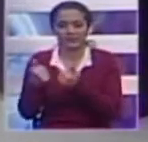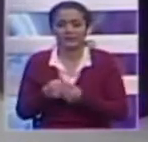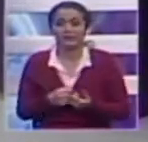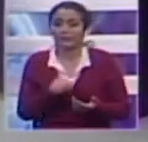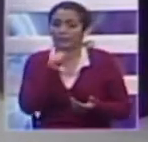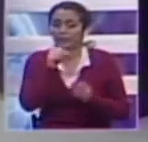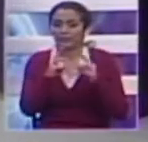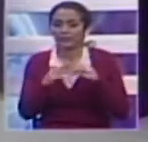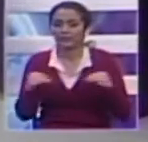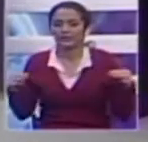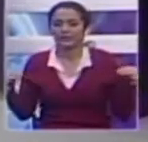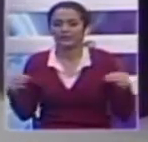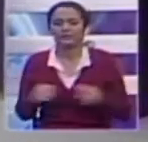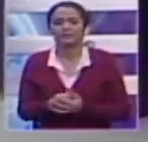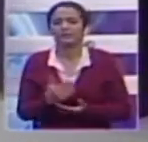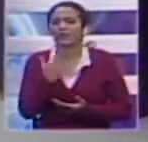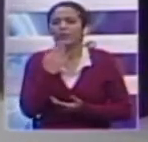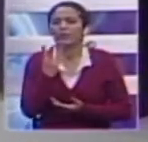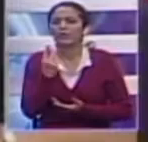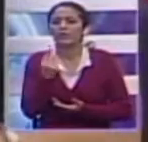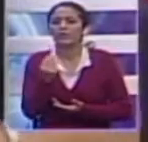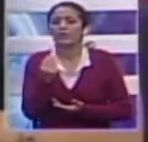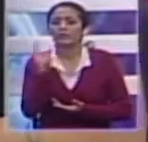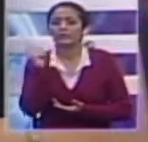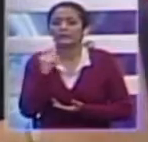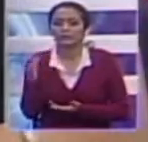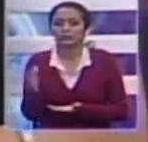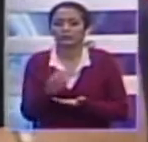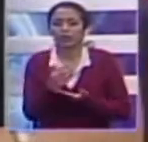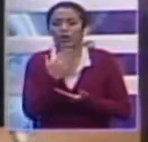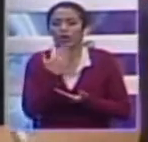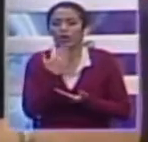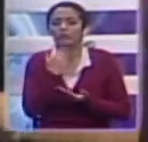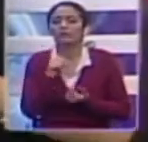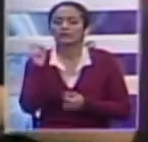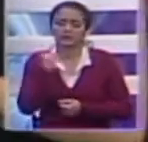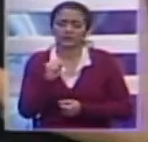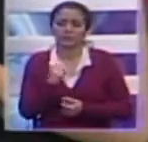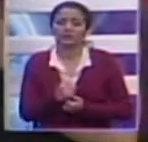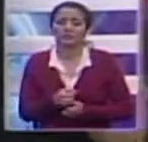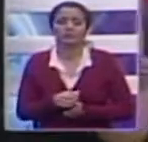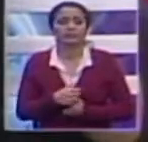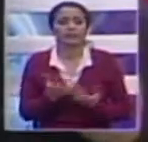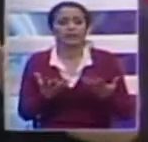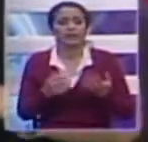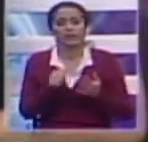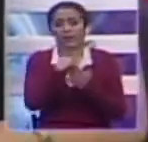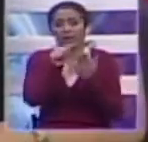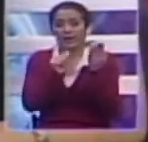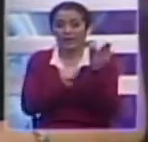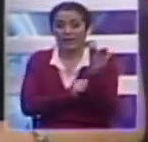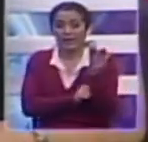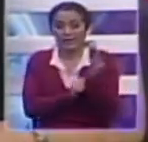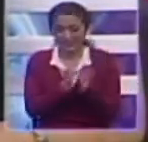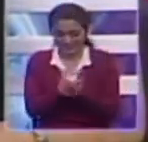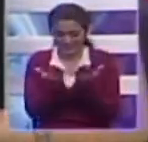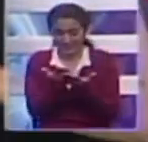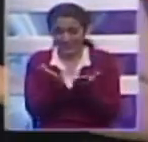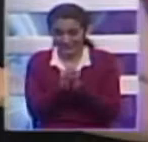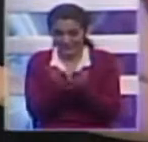meta de recaudación? Queremos vender 10.000 agendas. ¿Ya? Sí, pero como no tenemos fronteras para